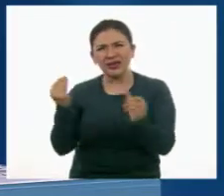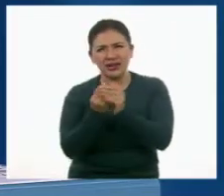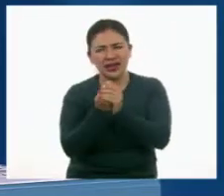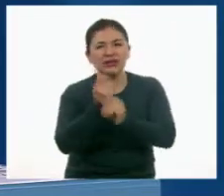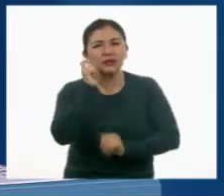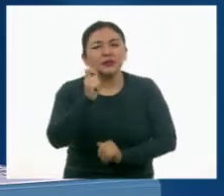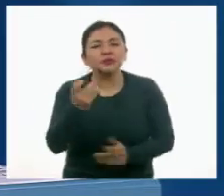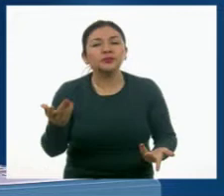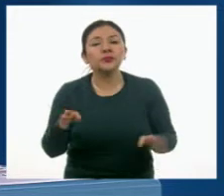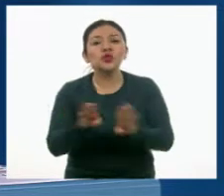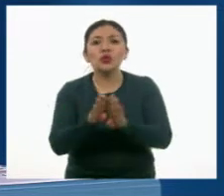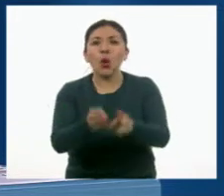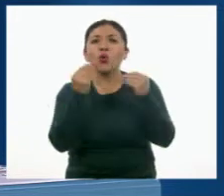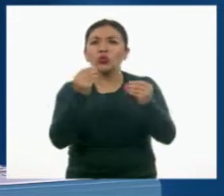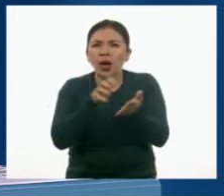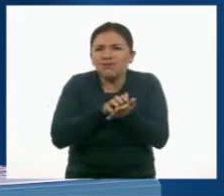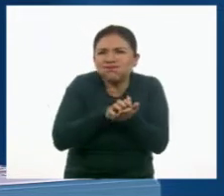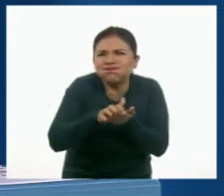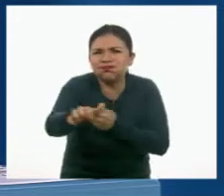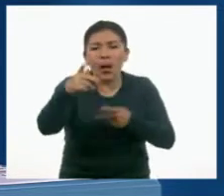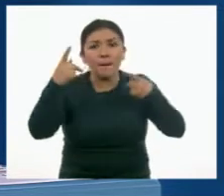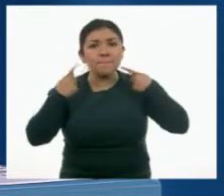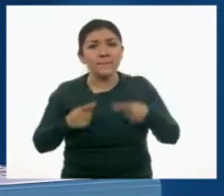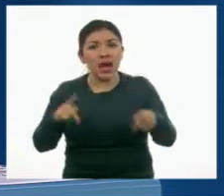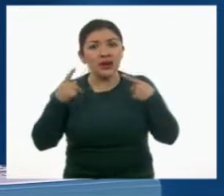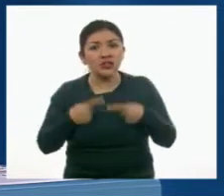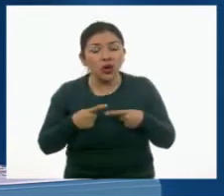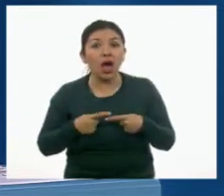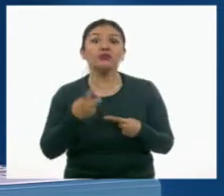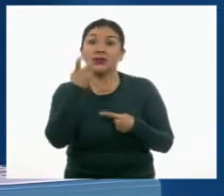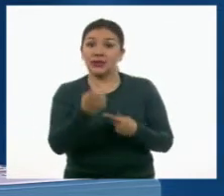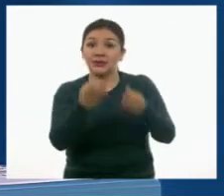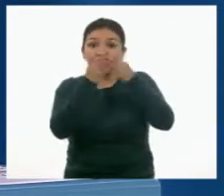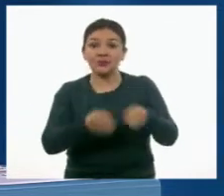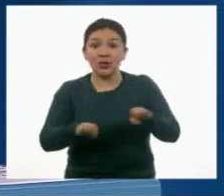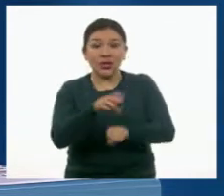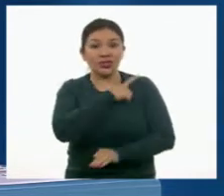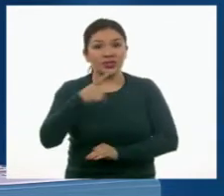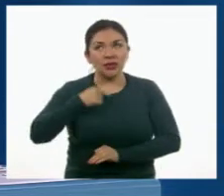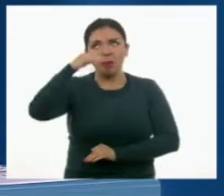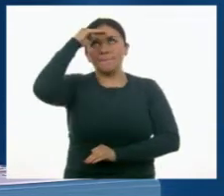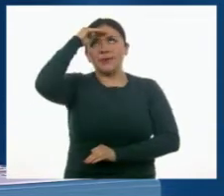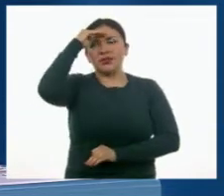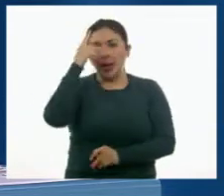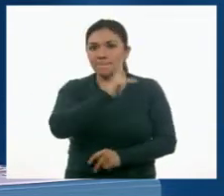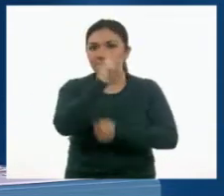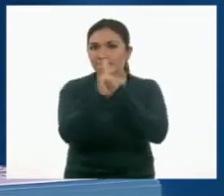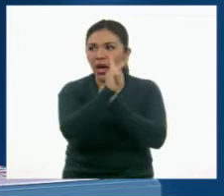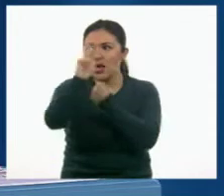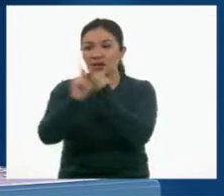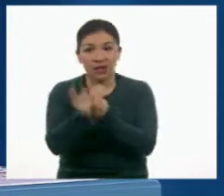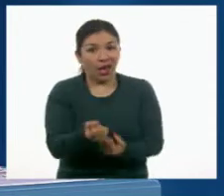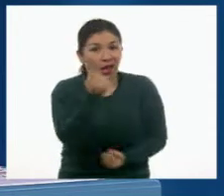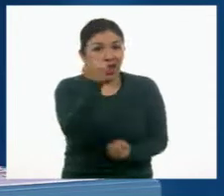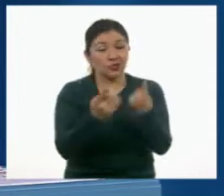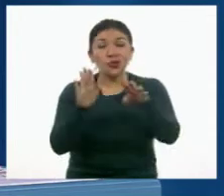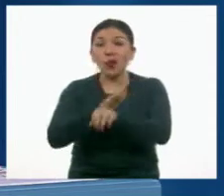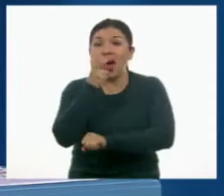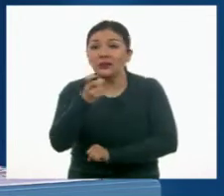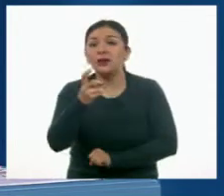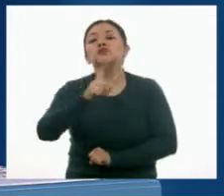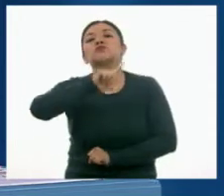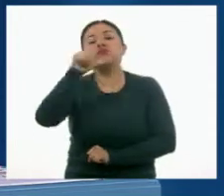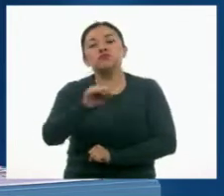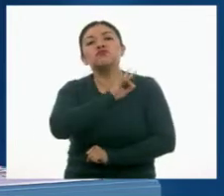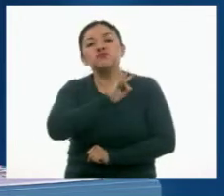la densidad poblacional pues es importante a considerar en algunos países porque precisamente esto va a propiciar